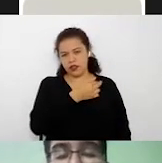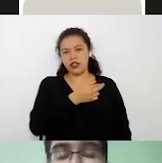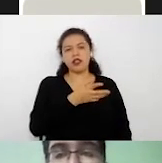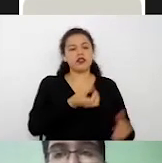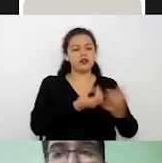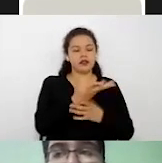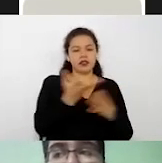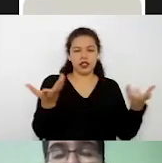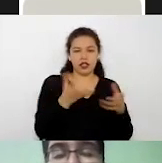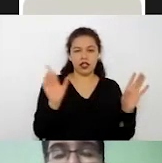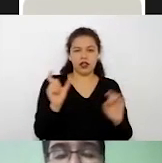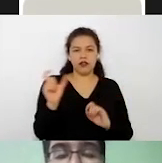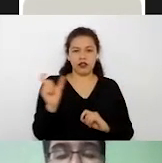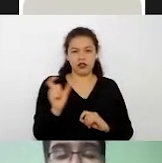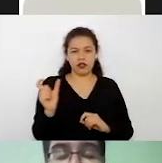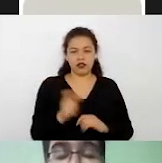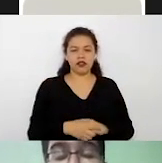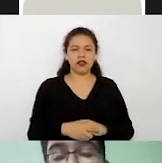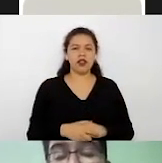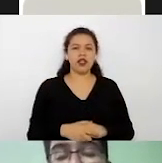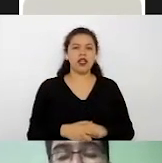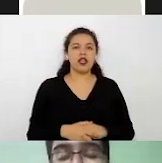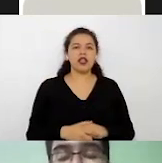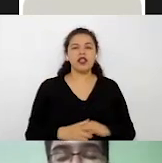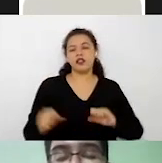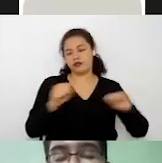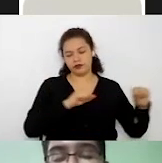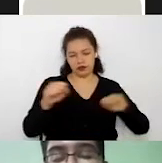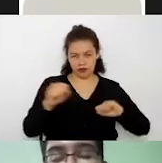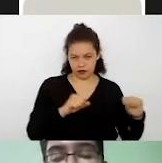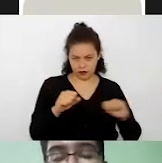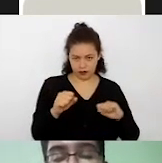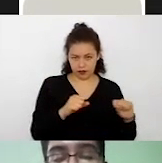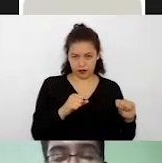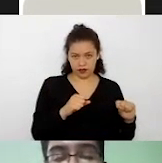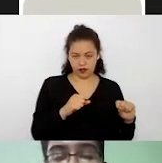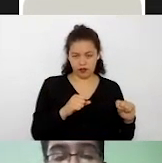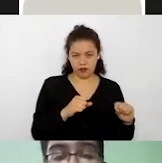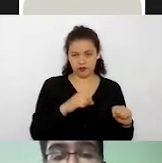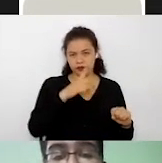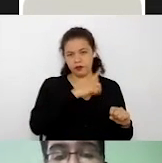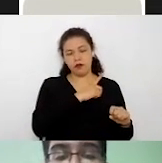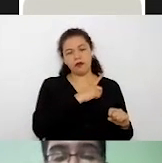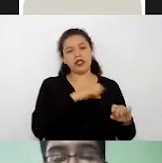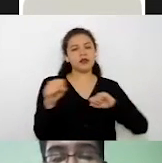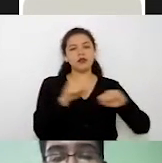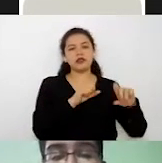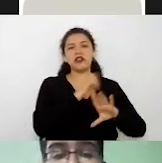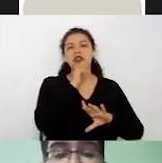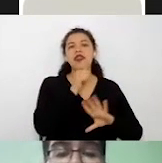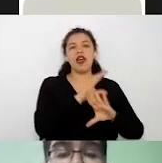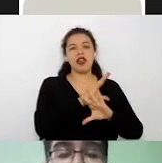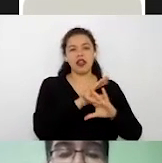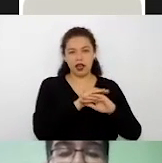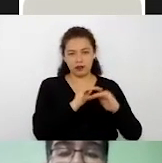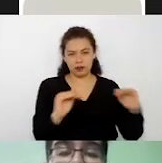lleve una vez que en caso de un sismo, se haya detenido el movimiento. ¿Y esto cómo